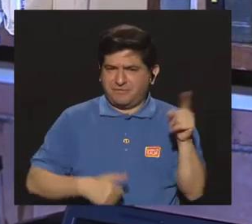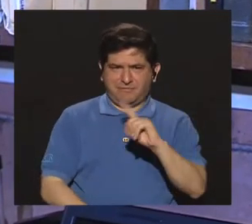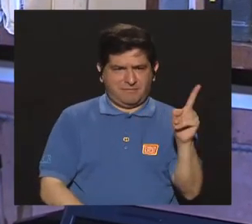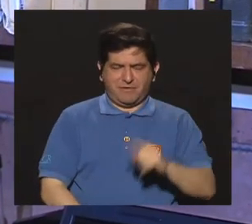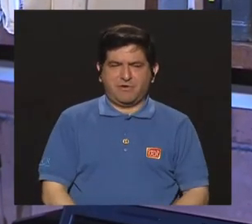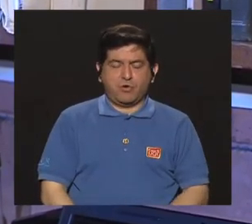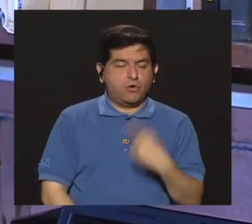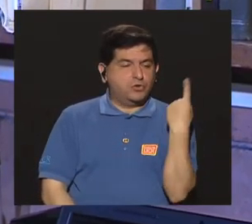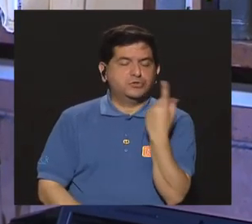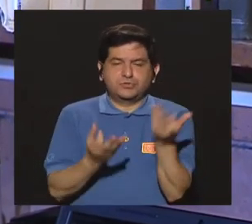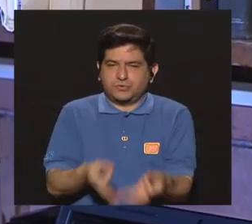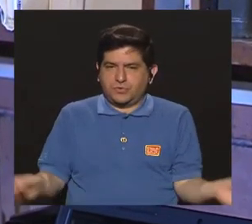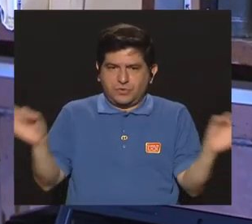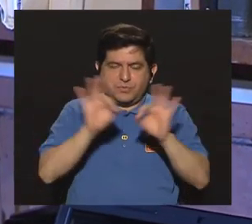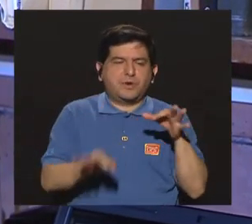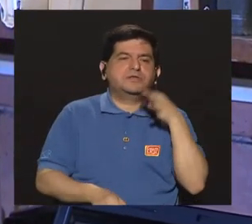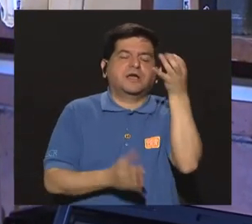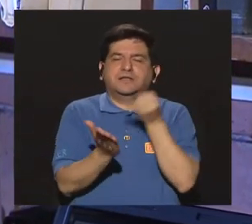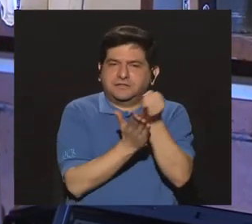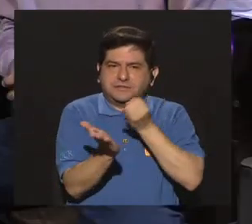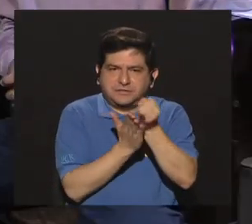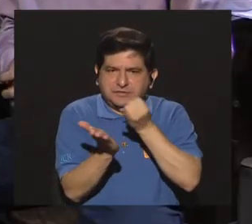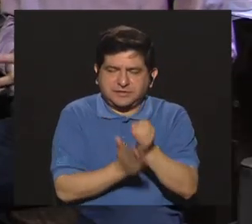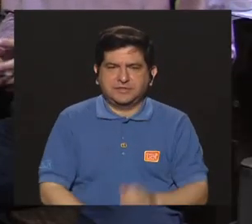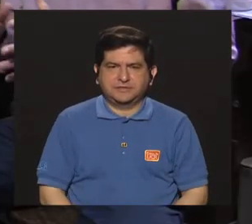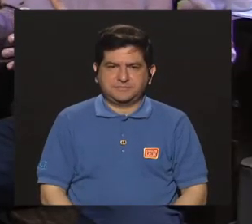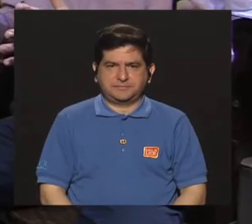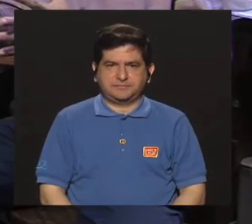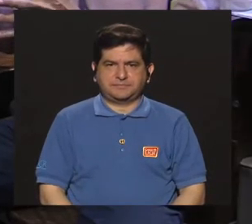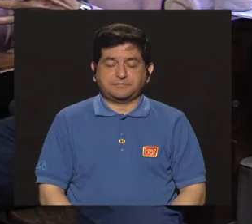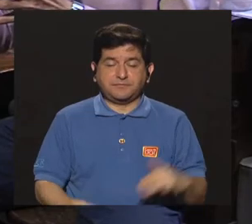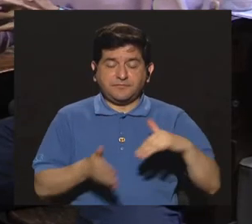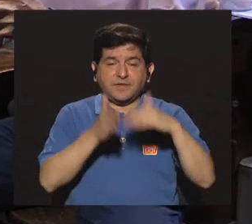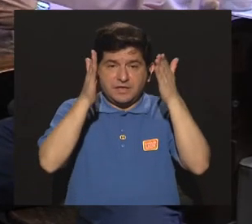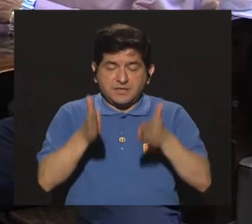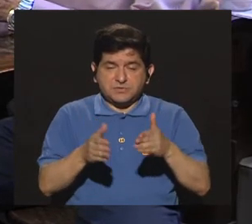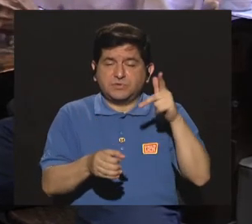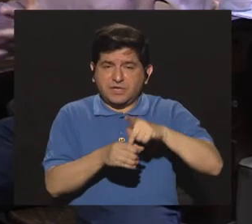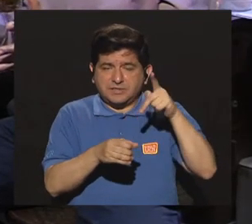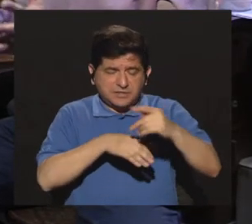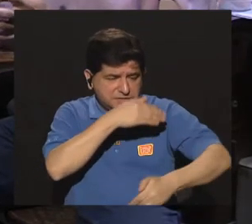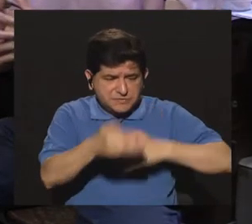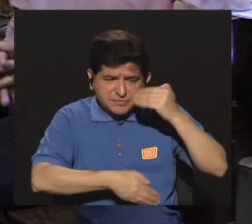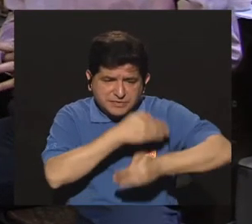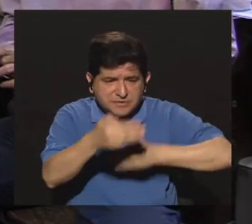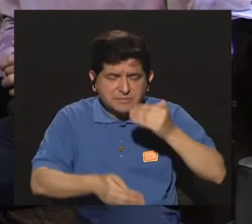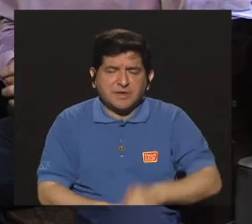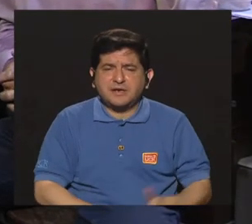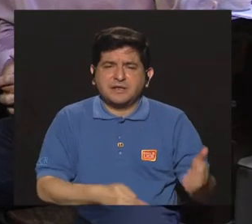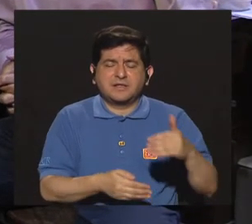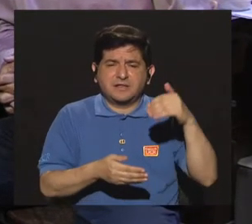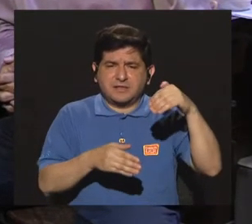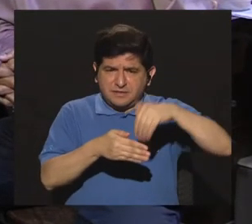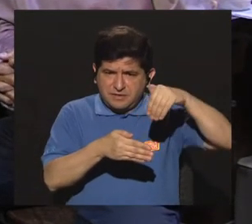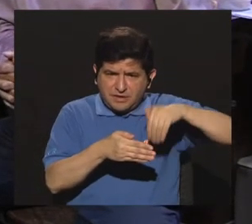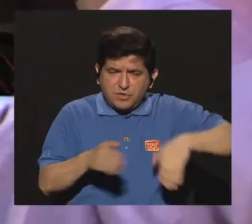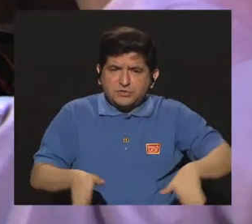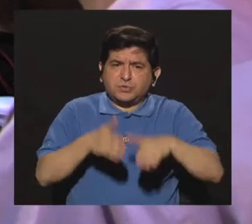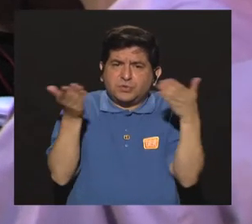especímenes importantes para una futura investigación cómo se insertan los estudiantes en todo ese proceso de recolección es